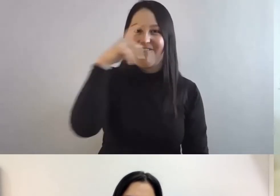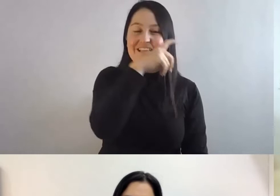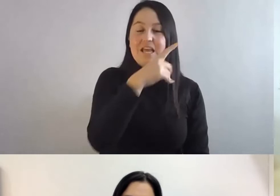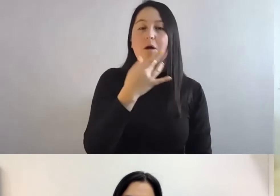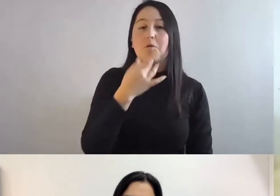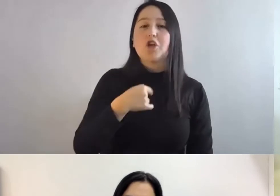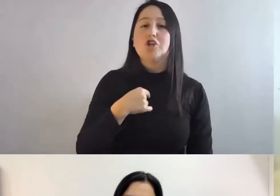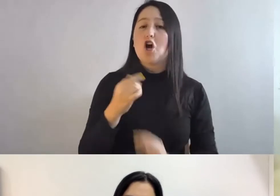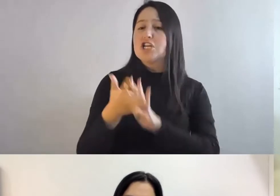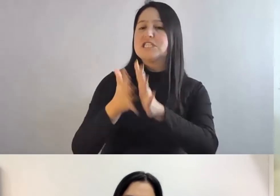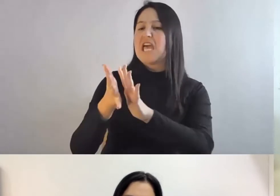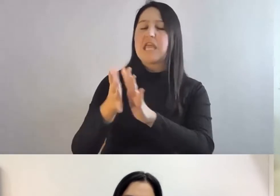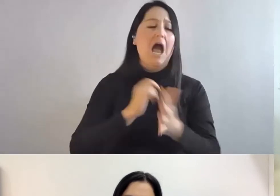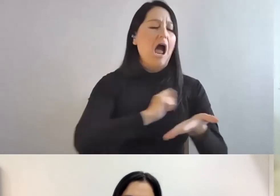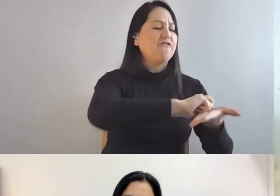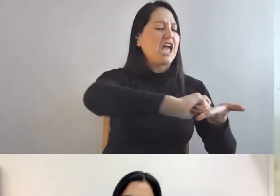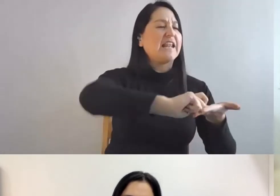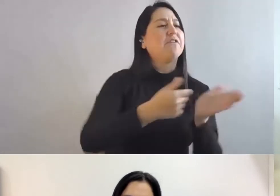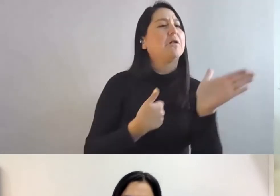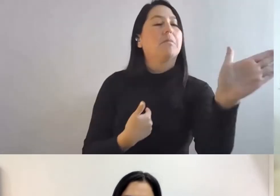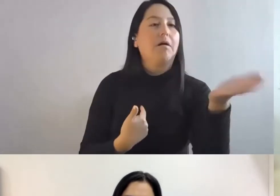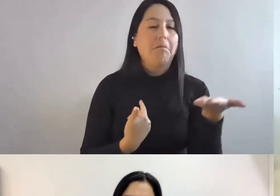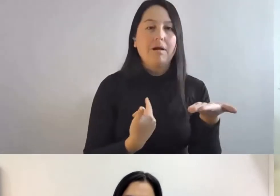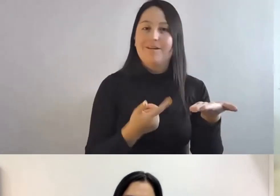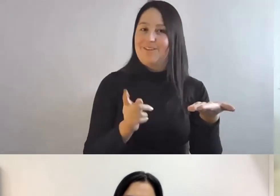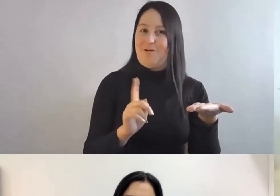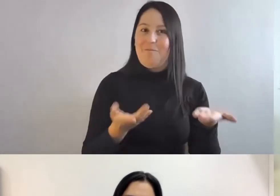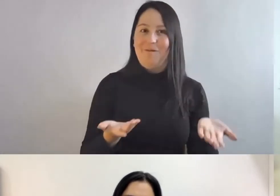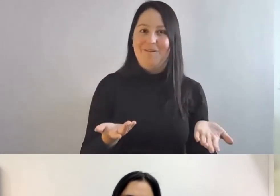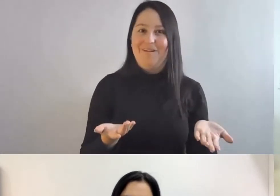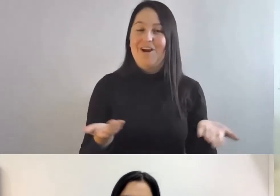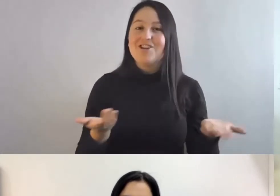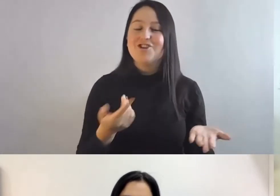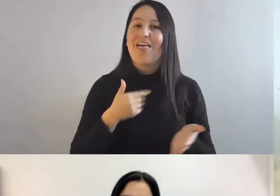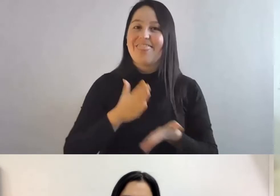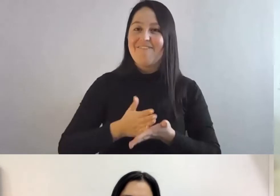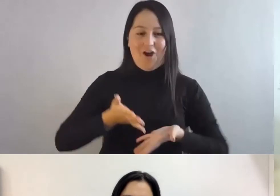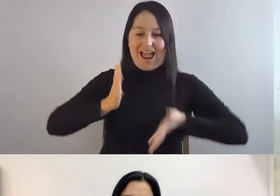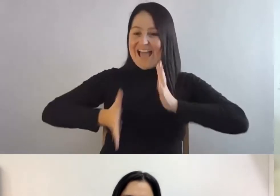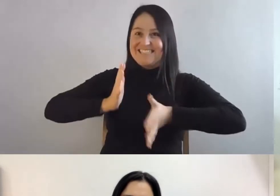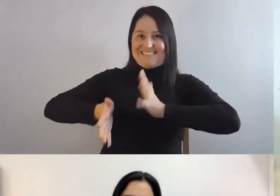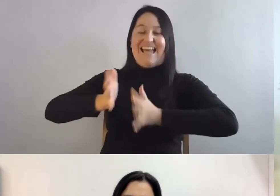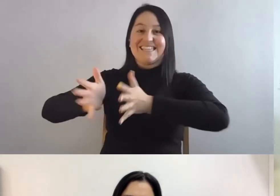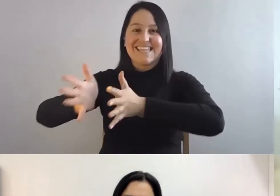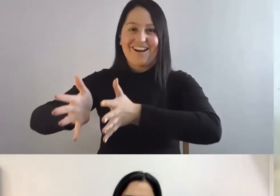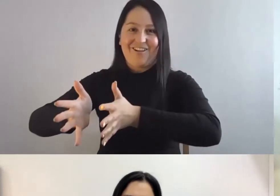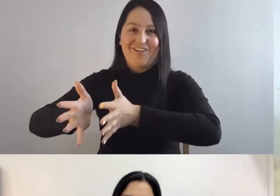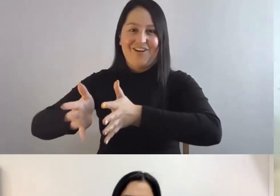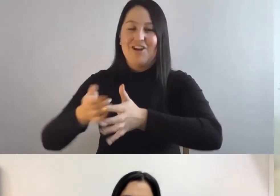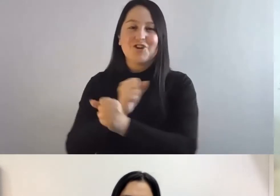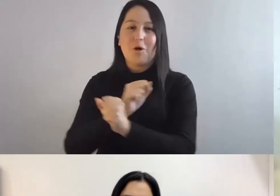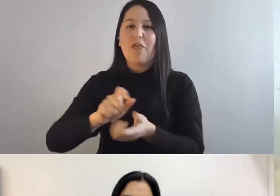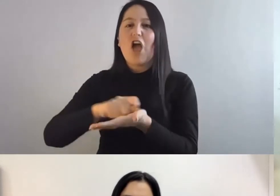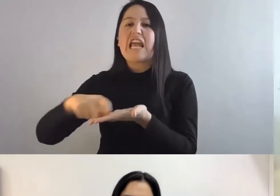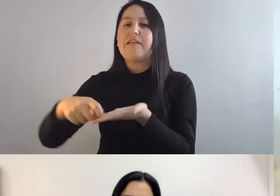seña, no tengo cómo escribirlo, tengo que hacerlo. Y Y en ese